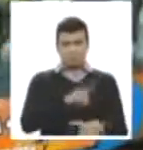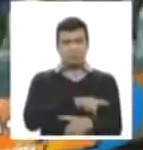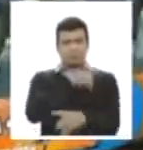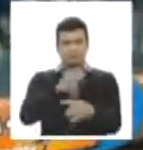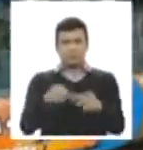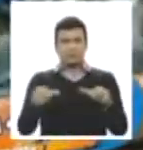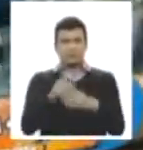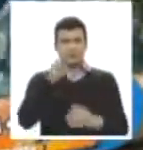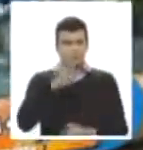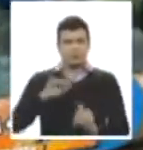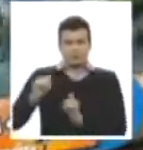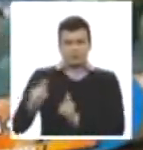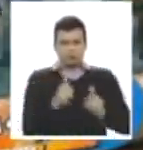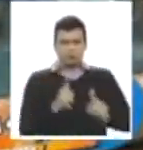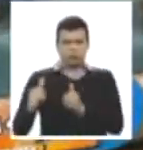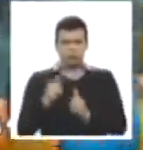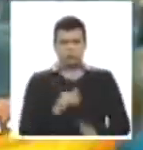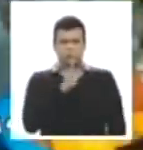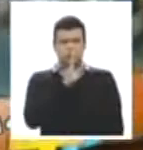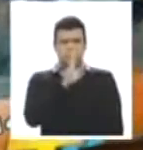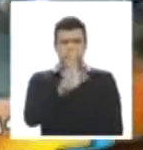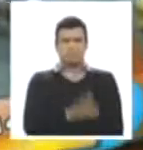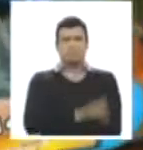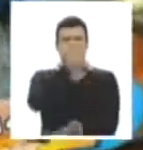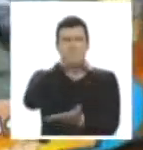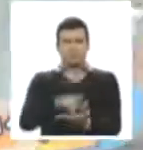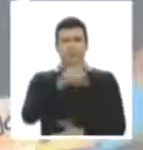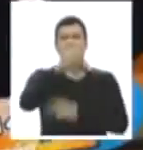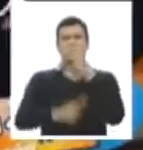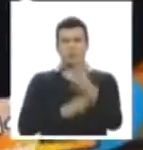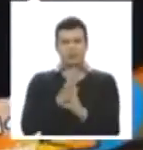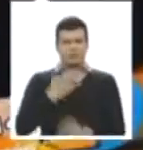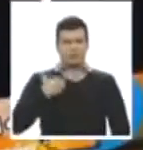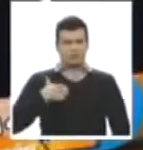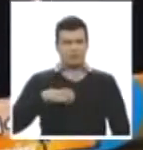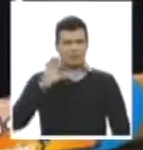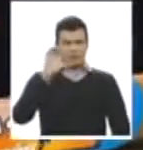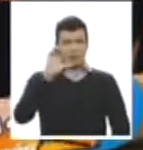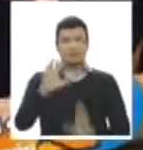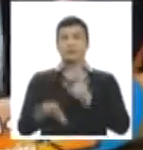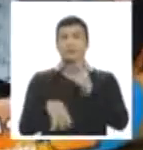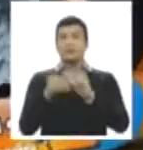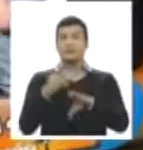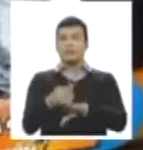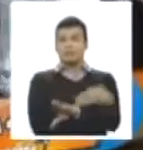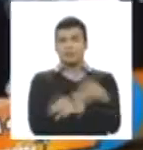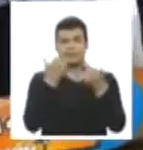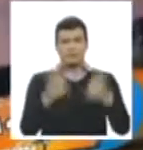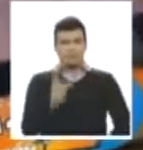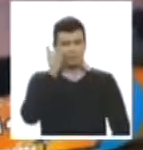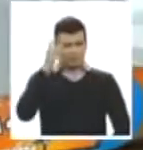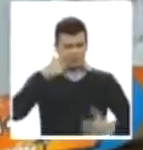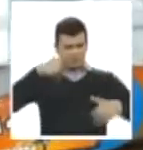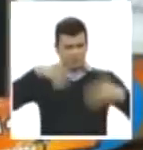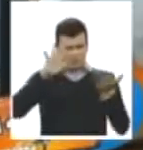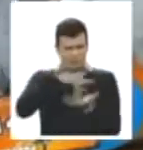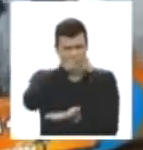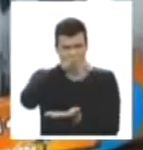Selección Nacional de Patinaje de Carreras que viajará al Mundial de Argentina. Al cierre, el reconocido comediante que llegó a Cali.